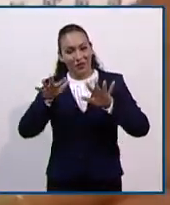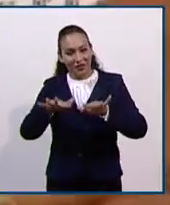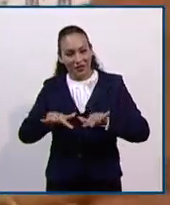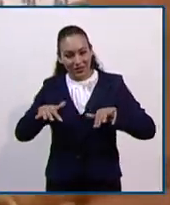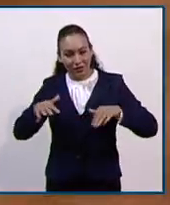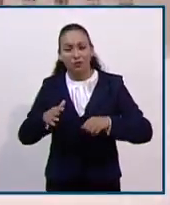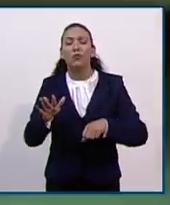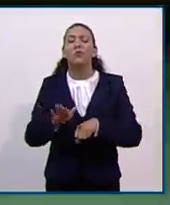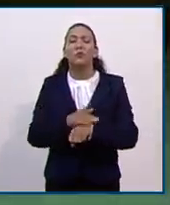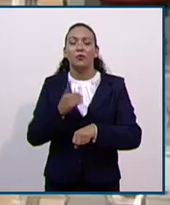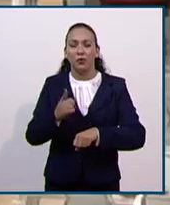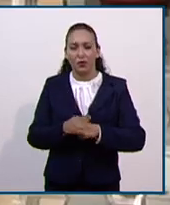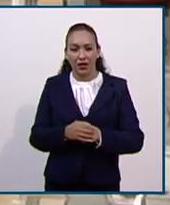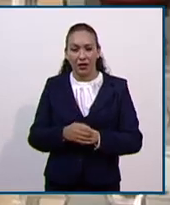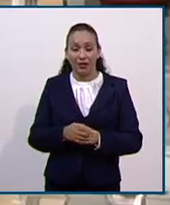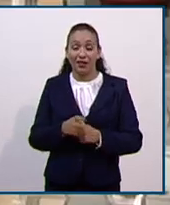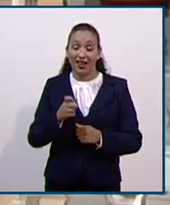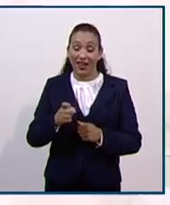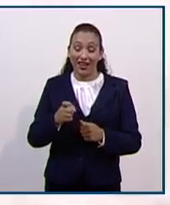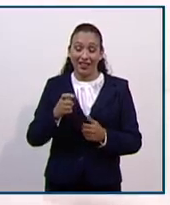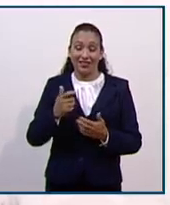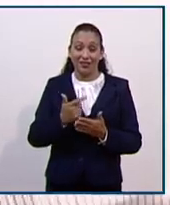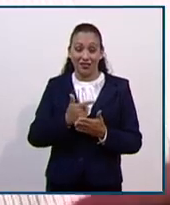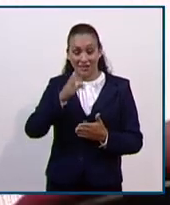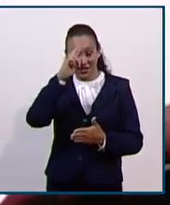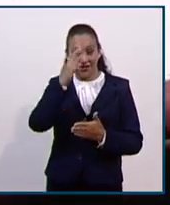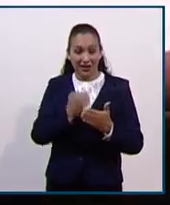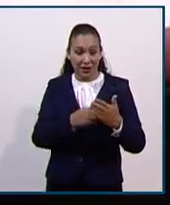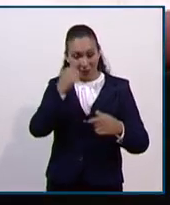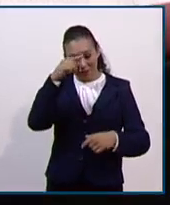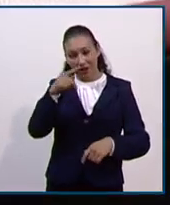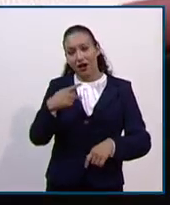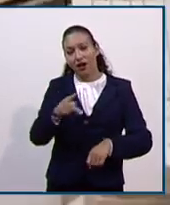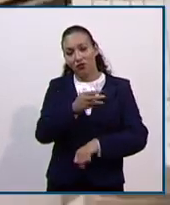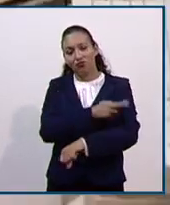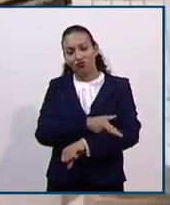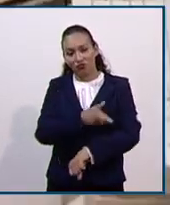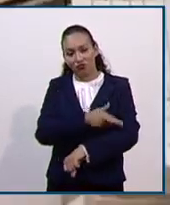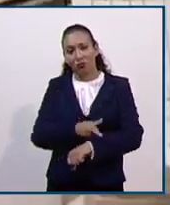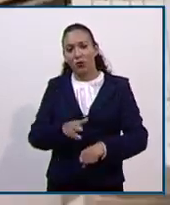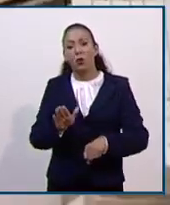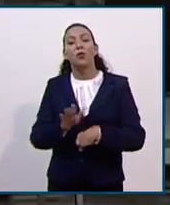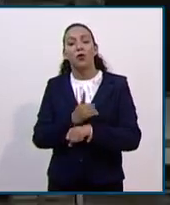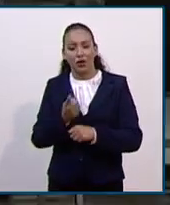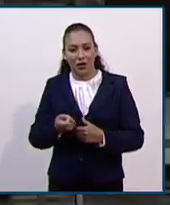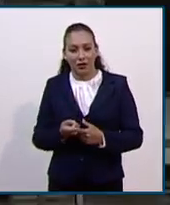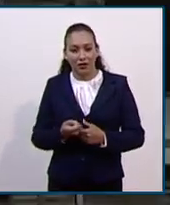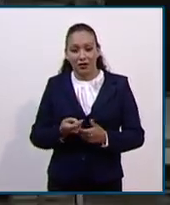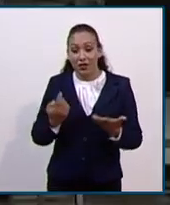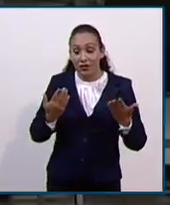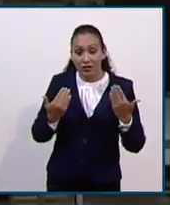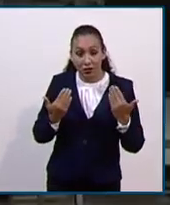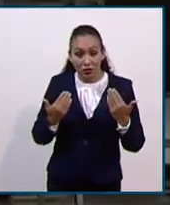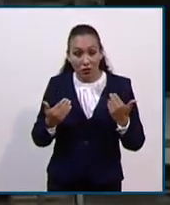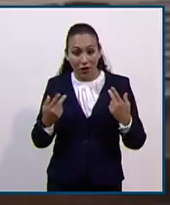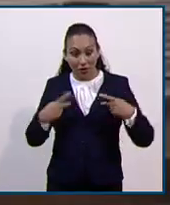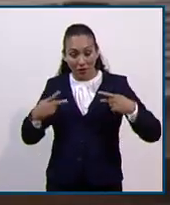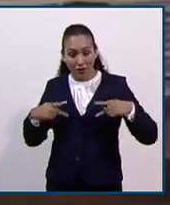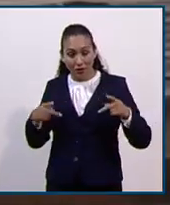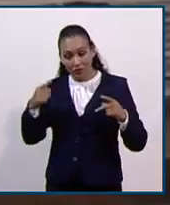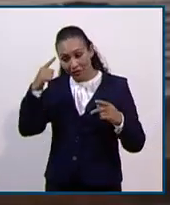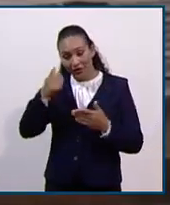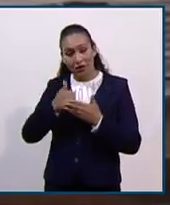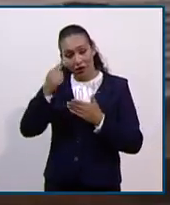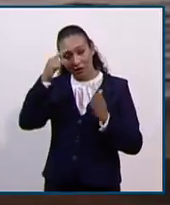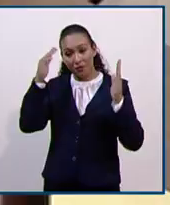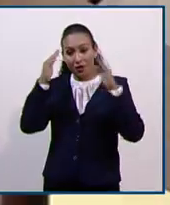al constituir una falta grave al debido proceso, porque sin inmediación la sentencia que se dicta carece